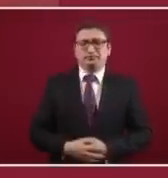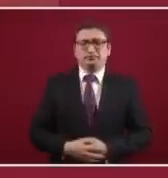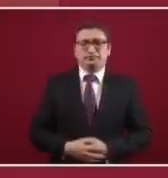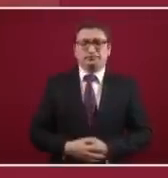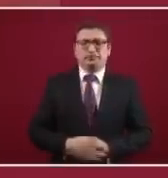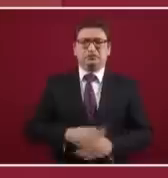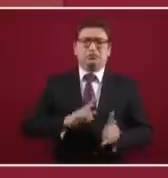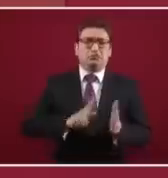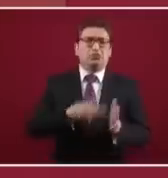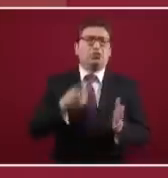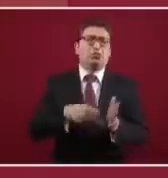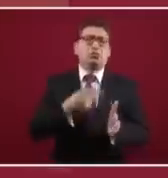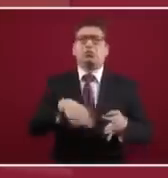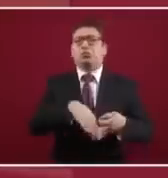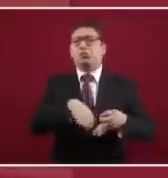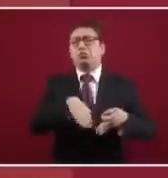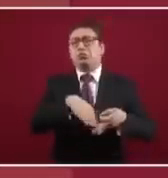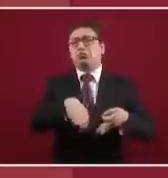Se repetía eso.